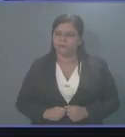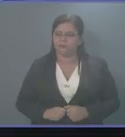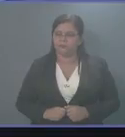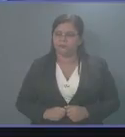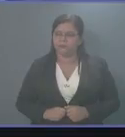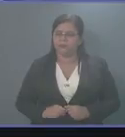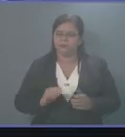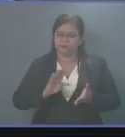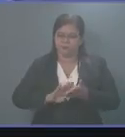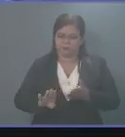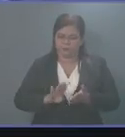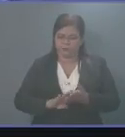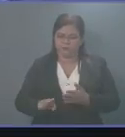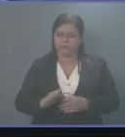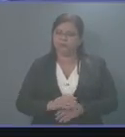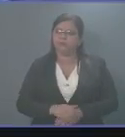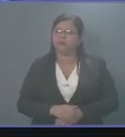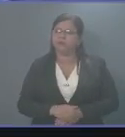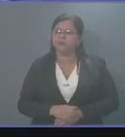pagará